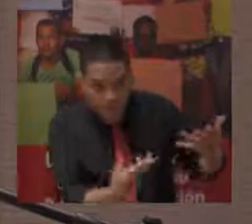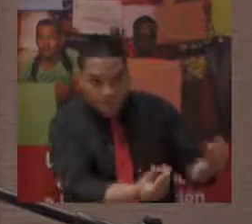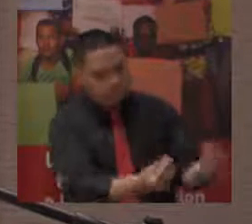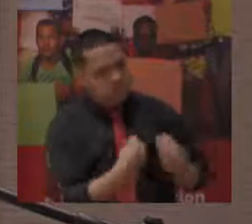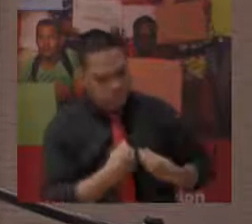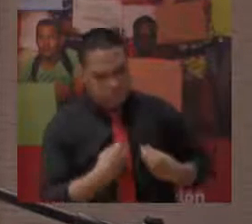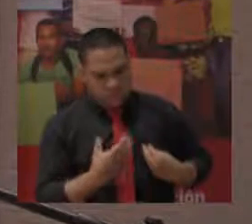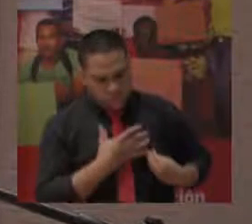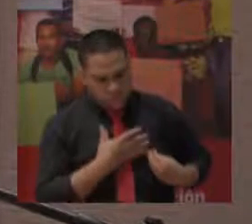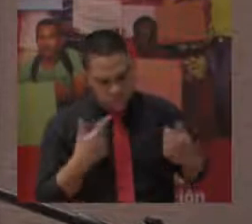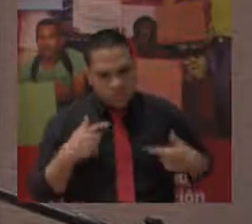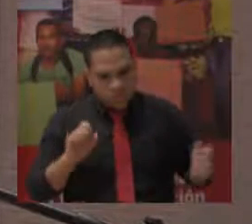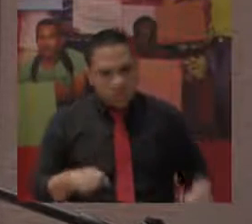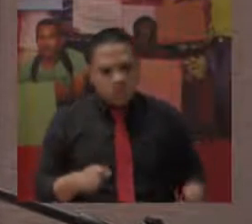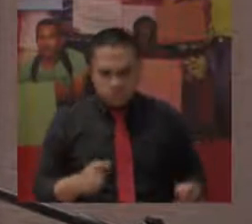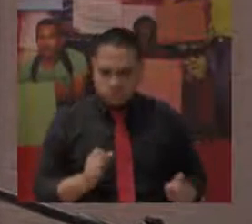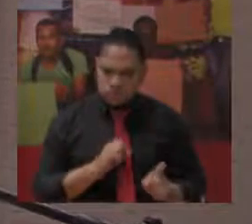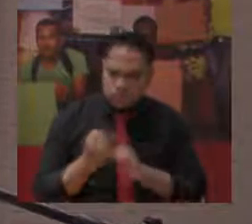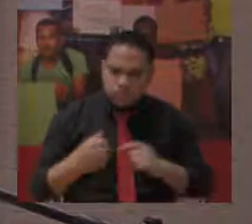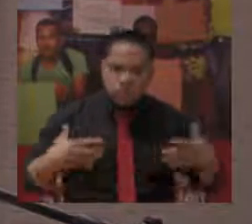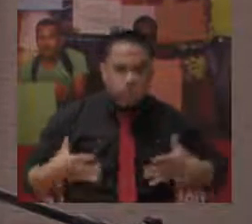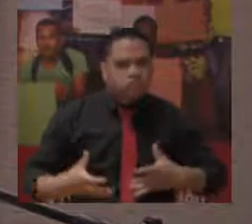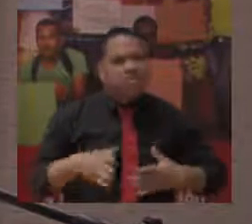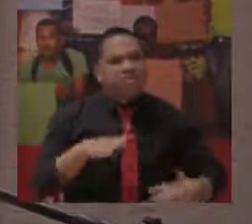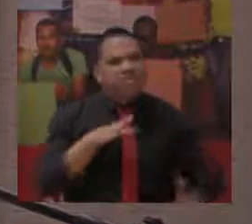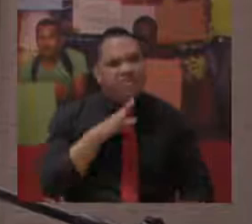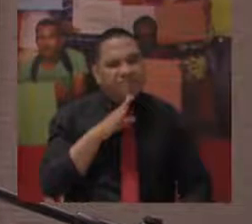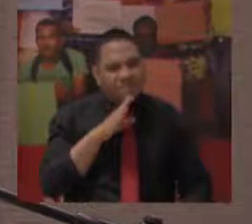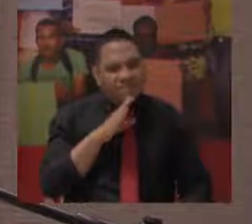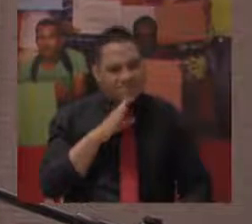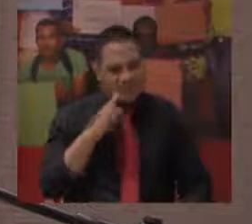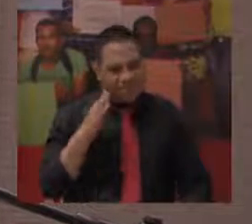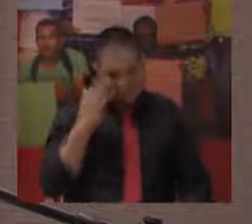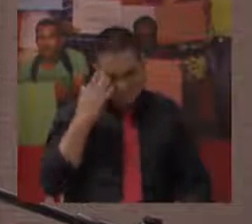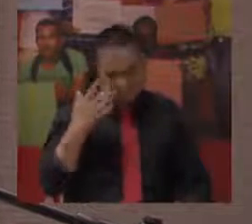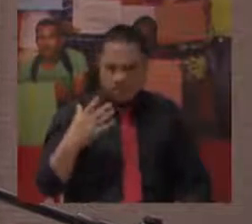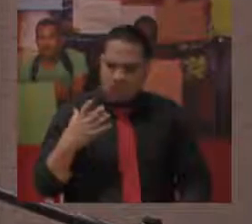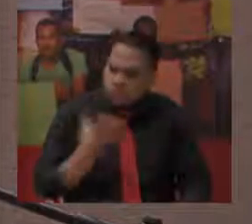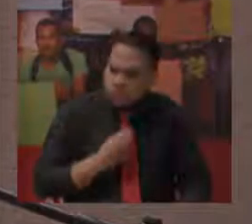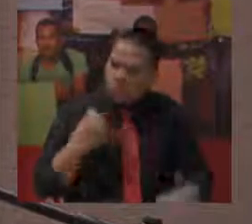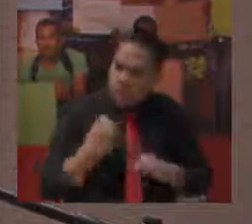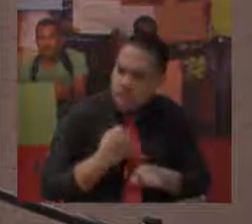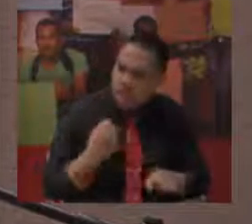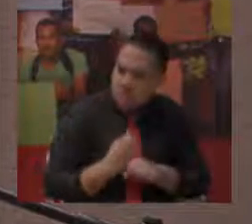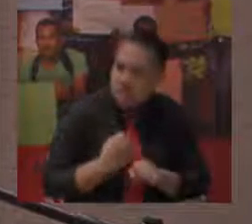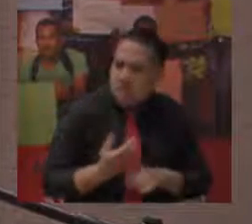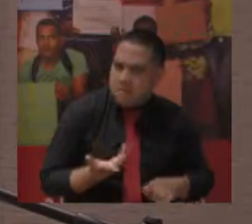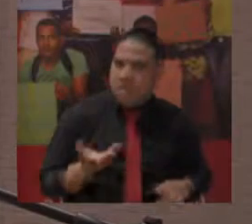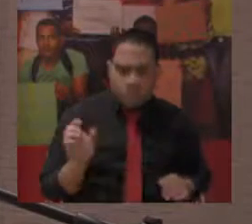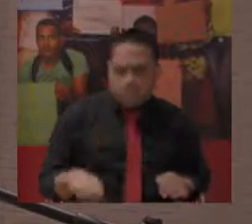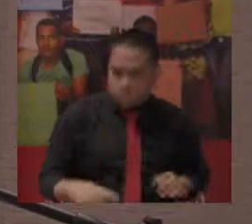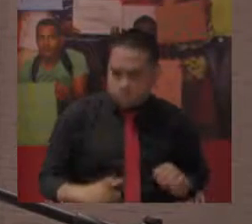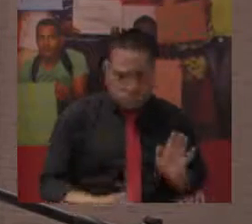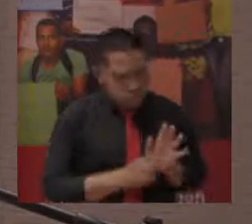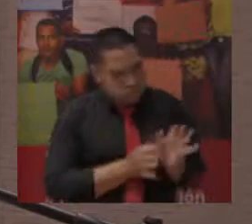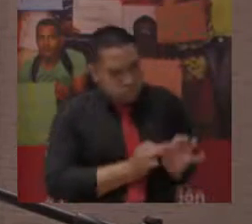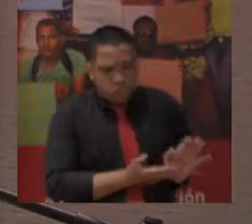nos volvamos nosotros, los que hemos tratado de mantenernos en la legalidad y dar ejemplo, un referente para esta